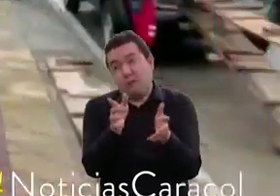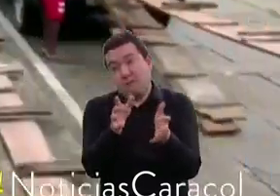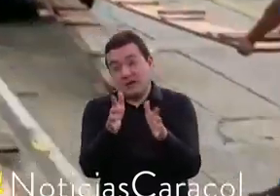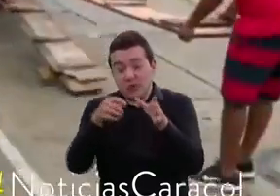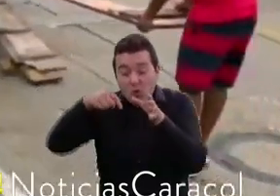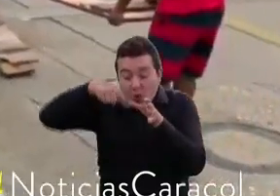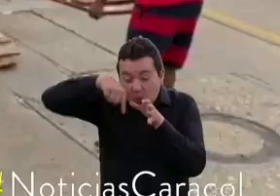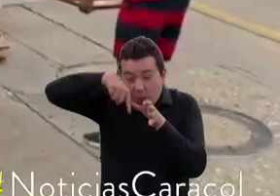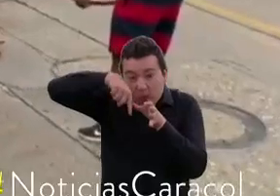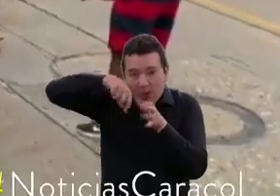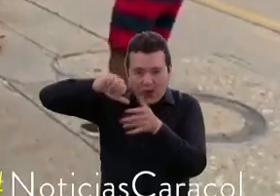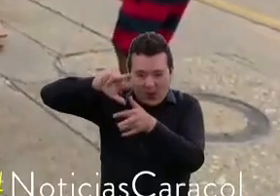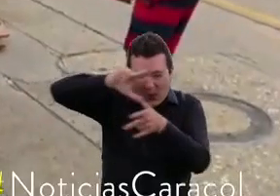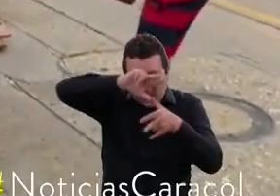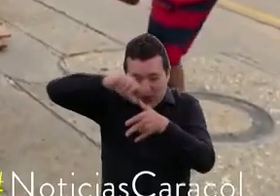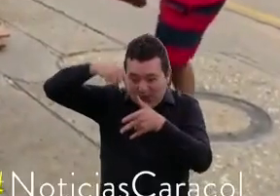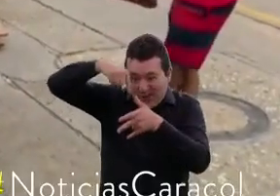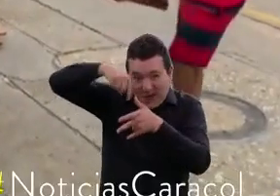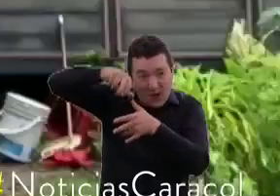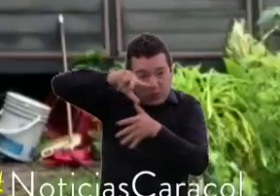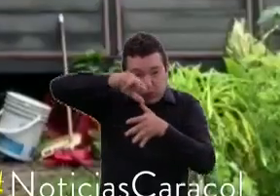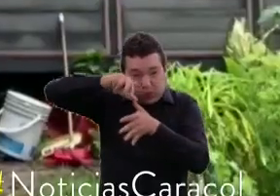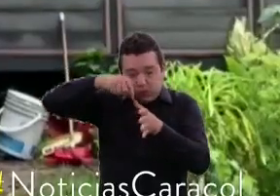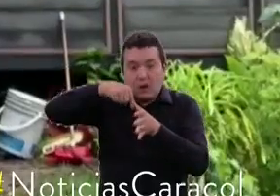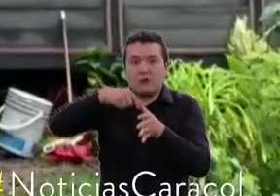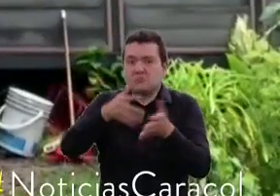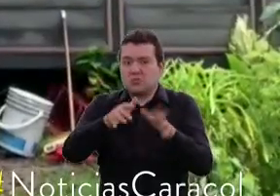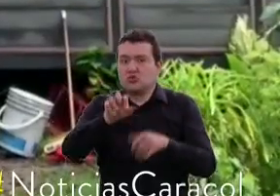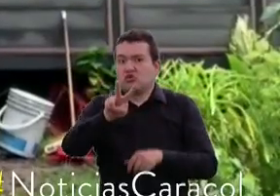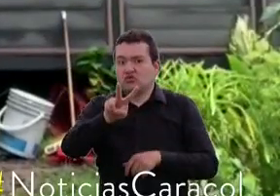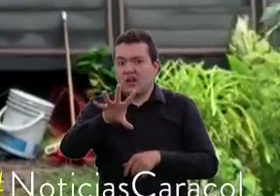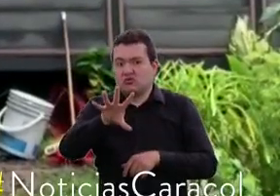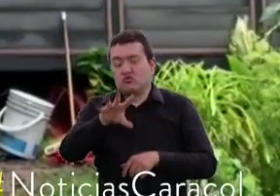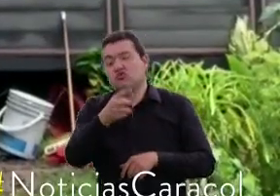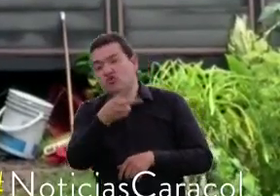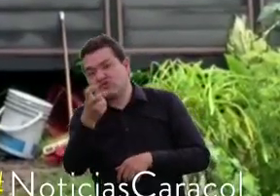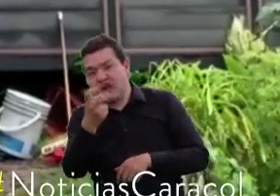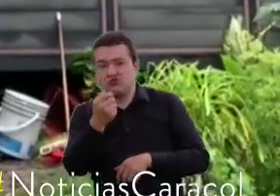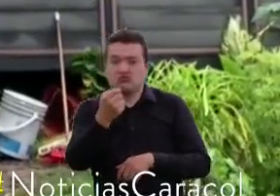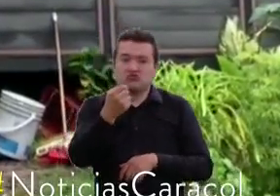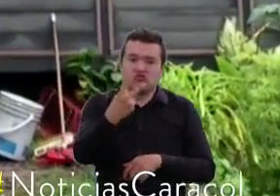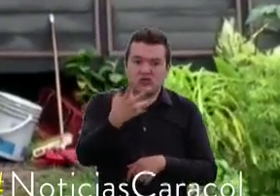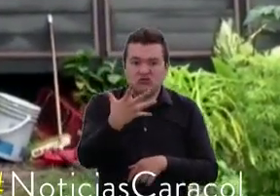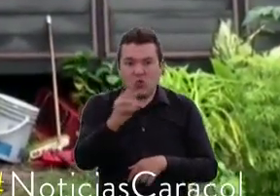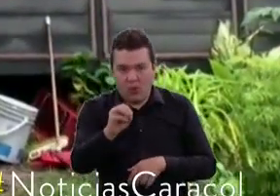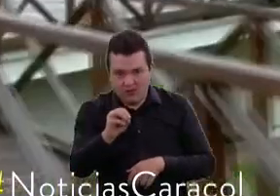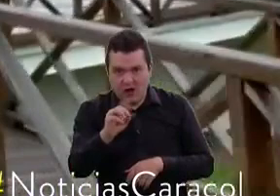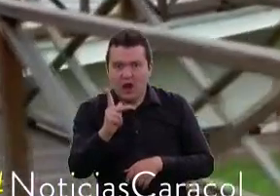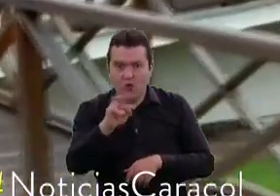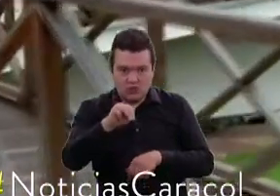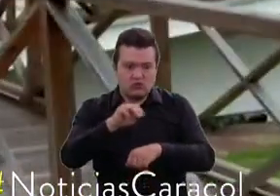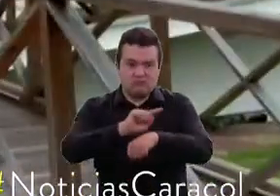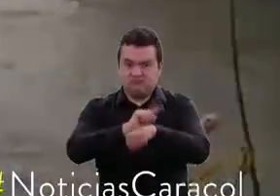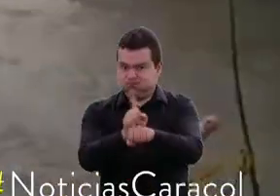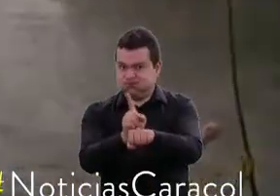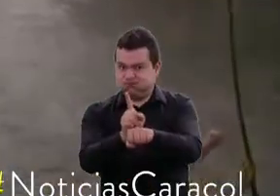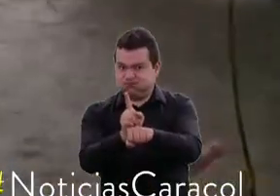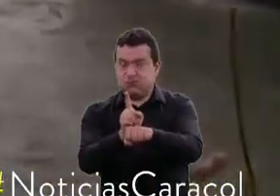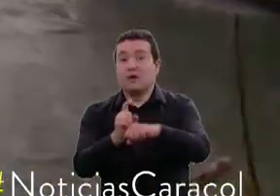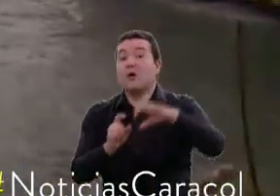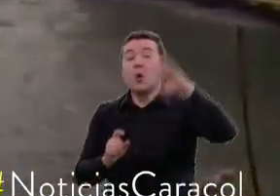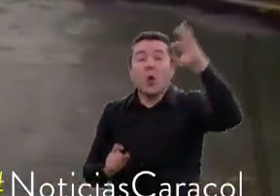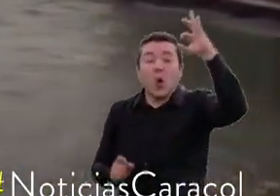central y con valores cercanos a los 200, 250 kilómetros aproximadamente. Para Providencia, digamos que hay